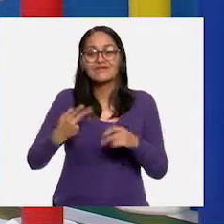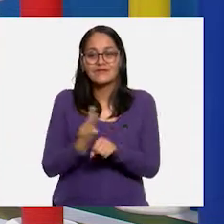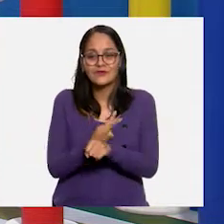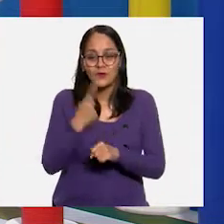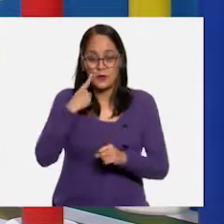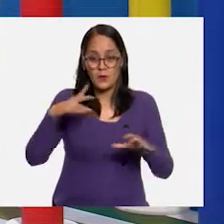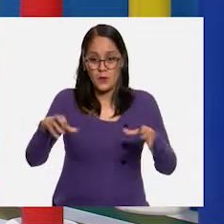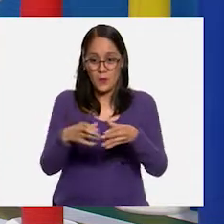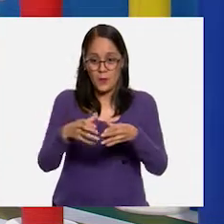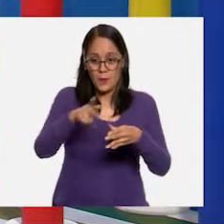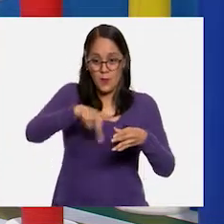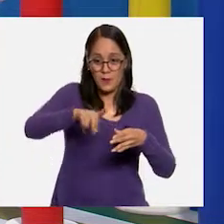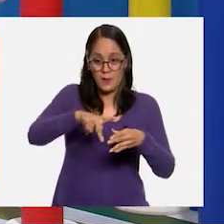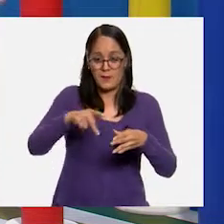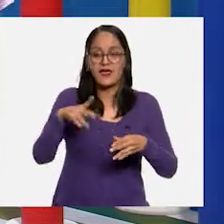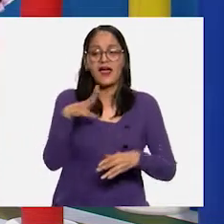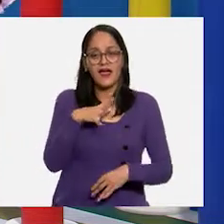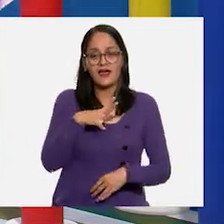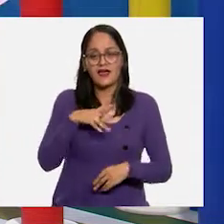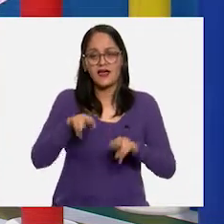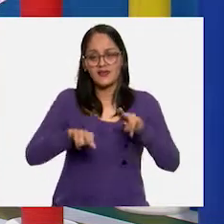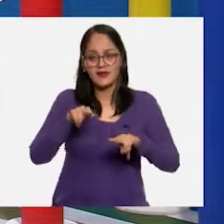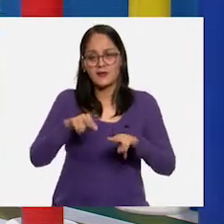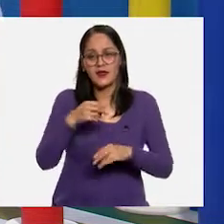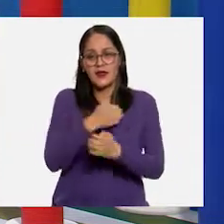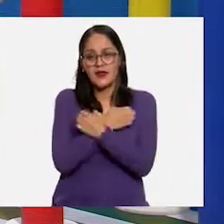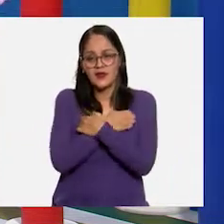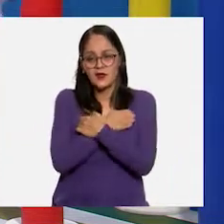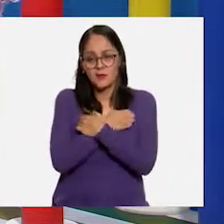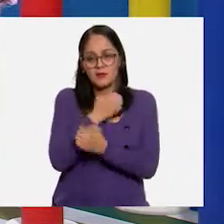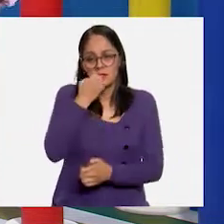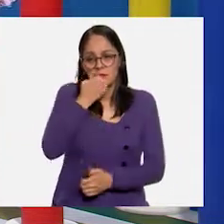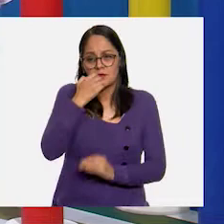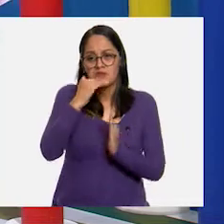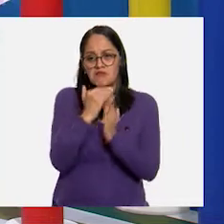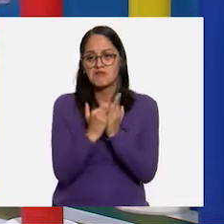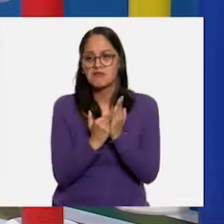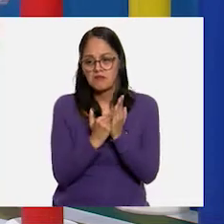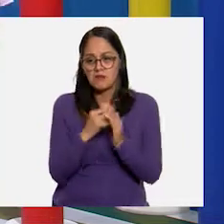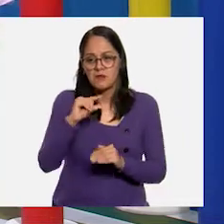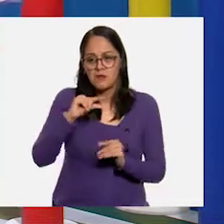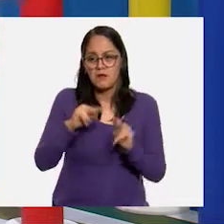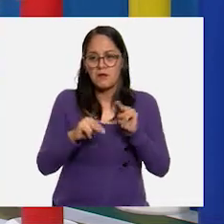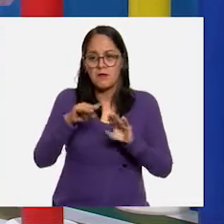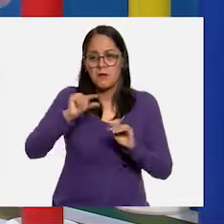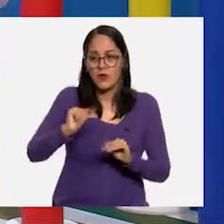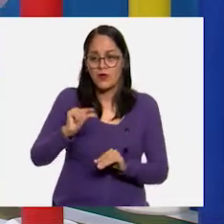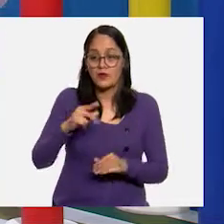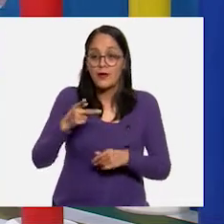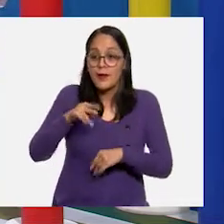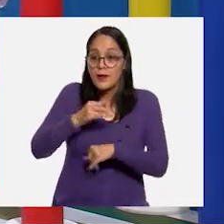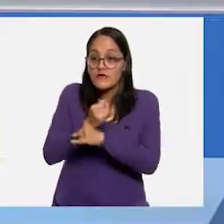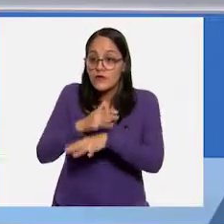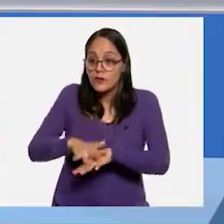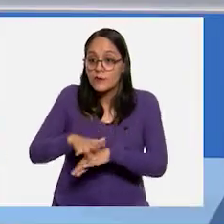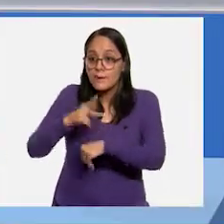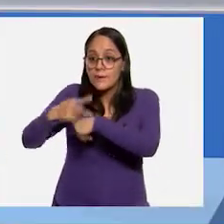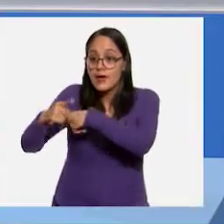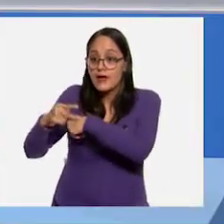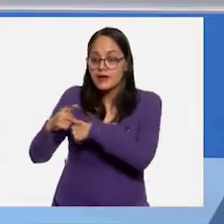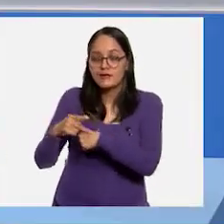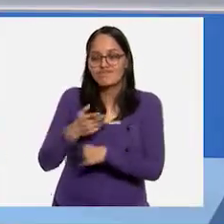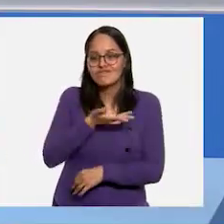estas poblaciones tienen bajos niveles de educación y no se informan del tipo de peligros que enfrentan.